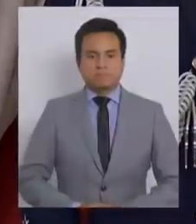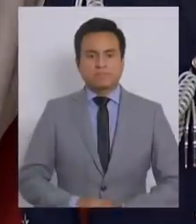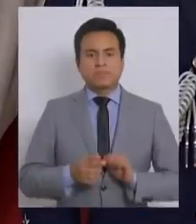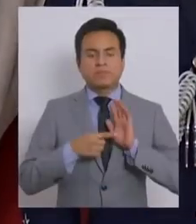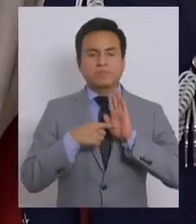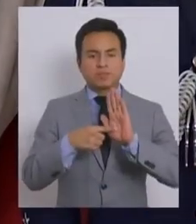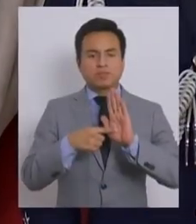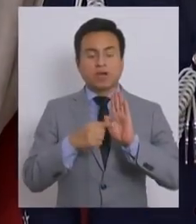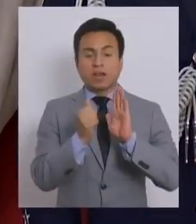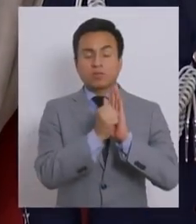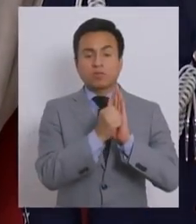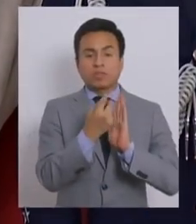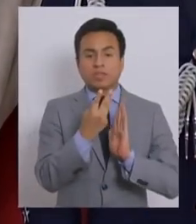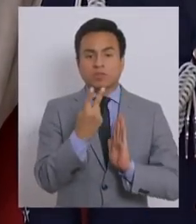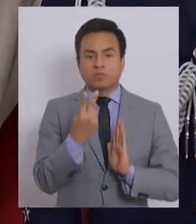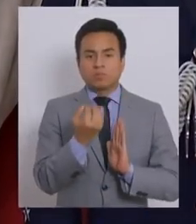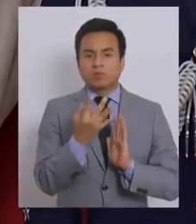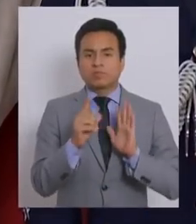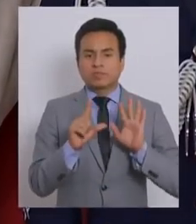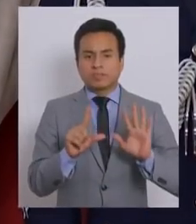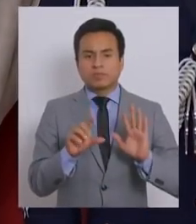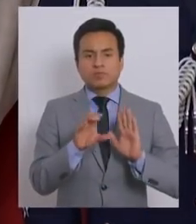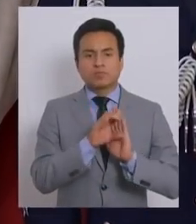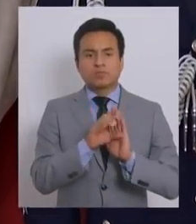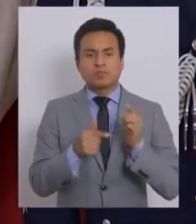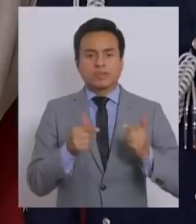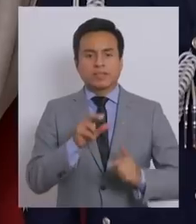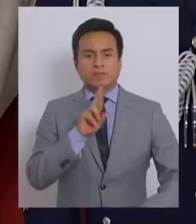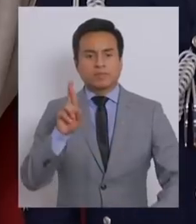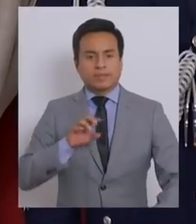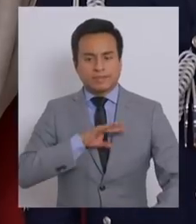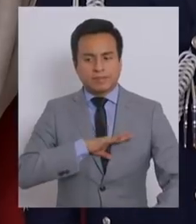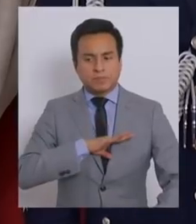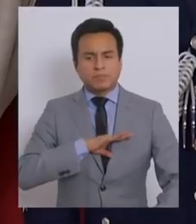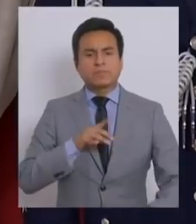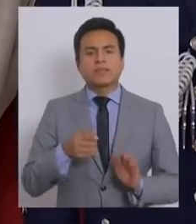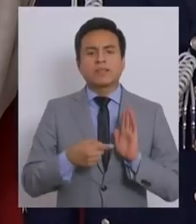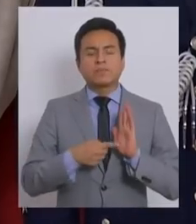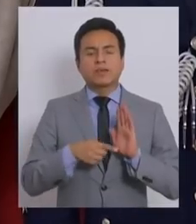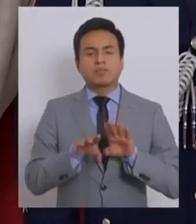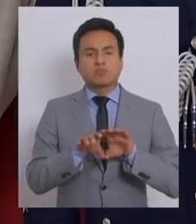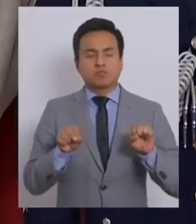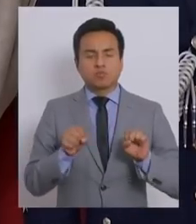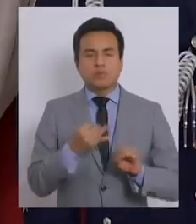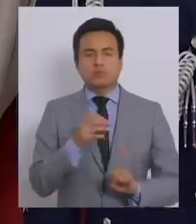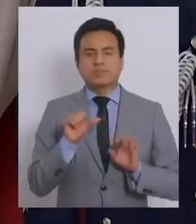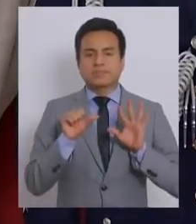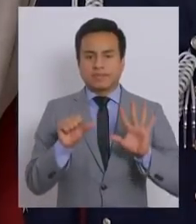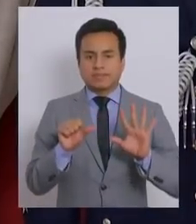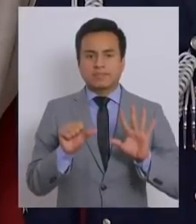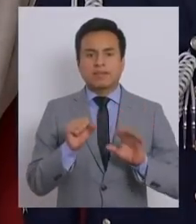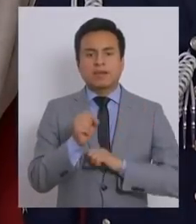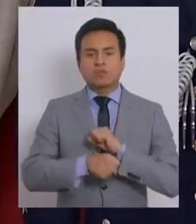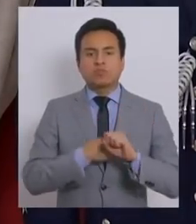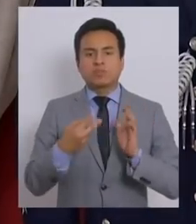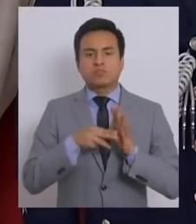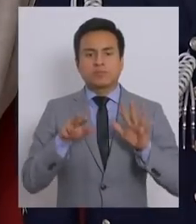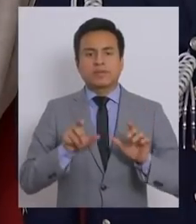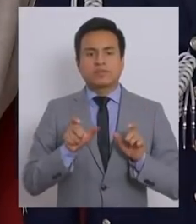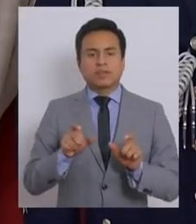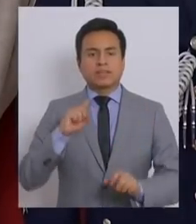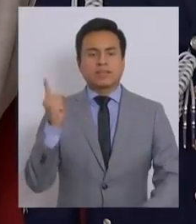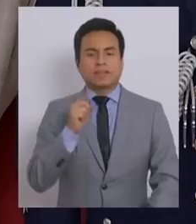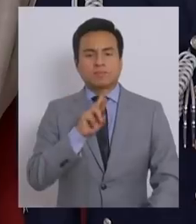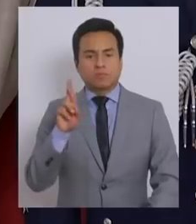lo dispuesto en el artículo 32, número 7 de la Constitución Política de la República y en la resolución número 6 de 2019 de la Contraloría General